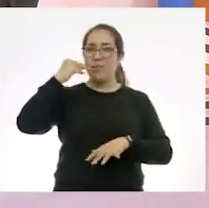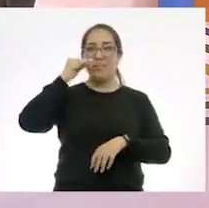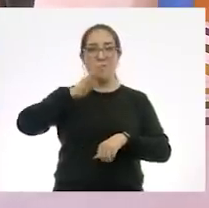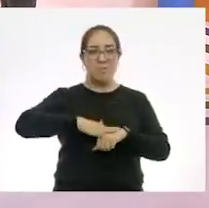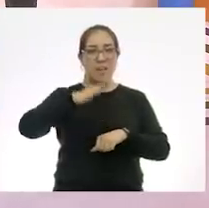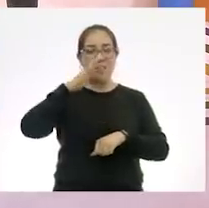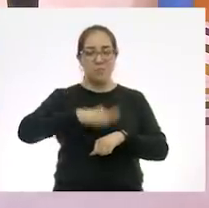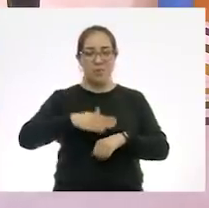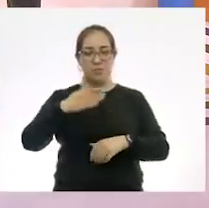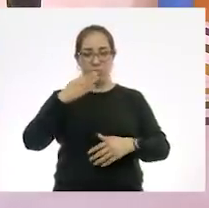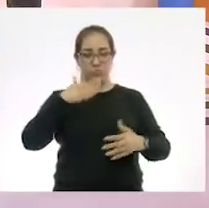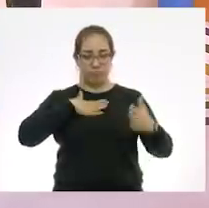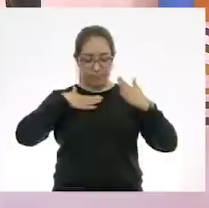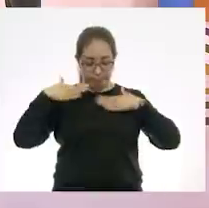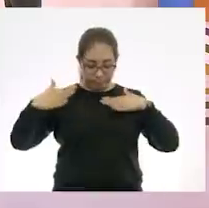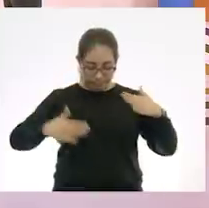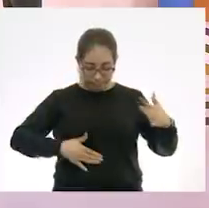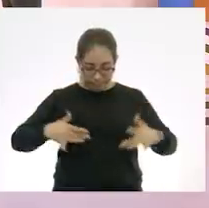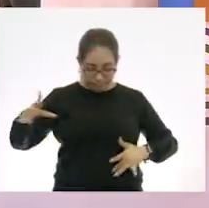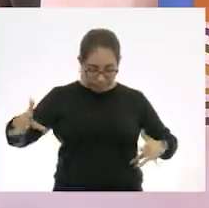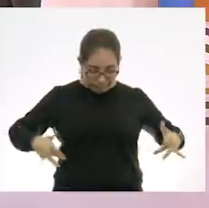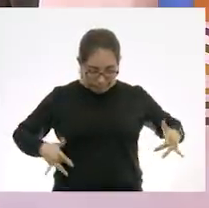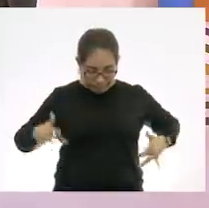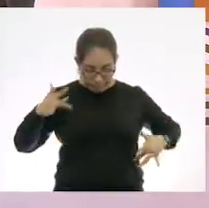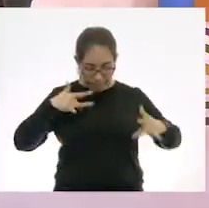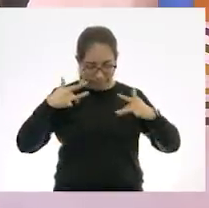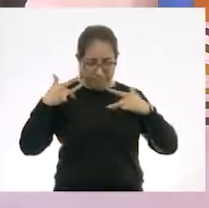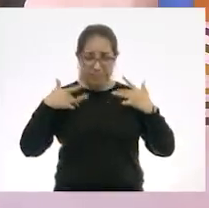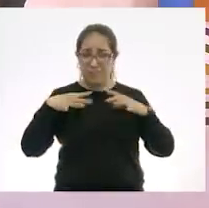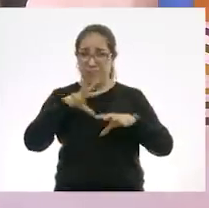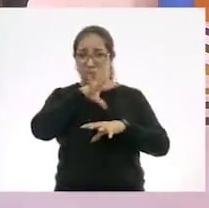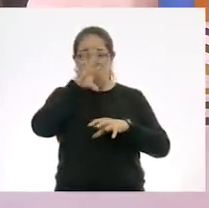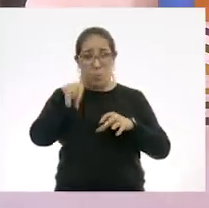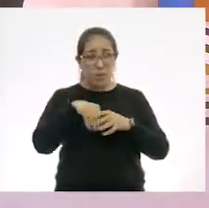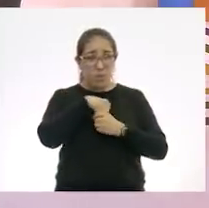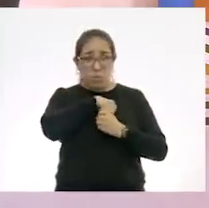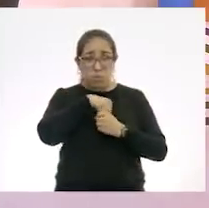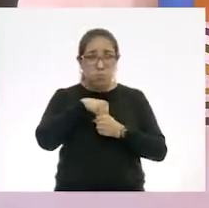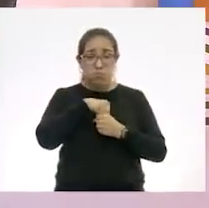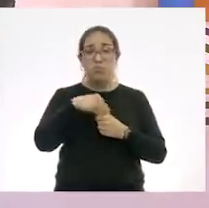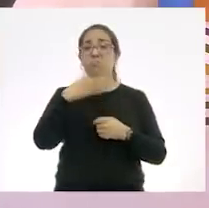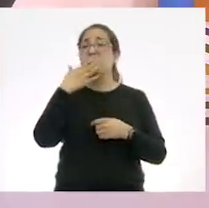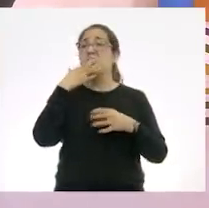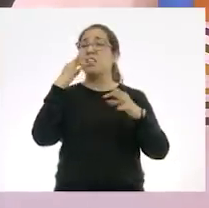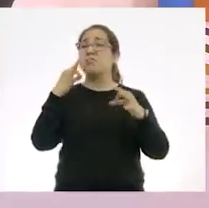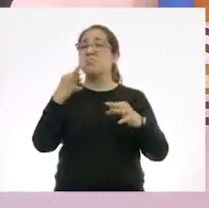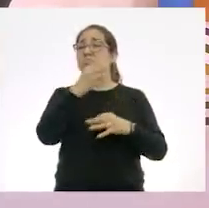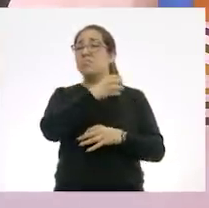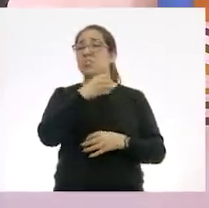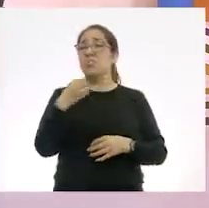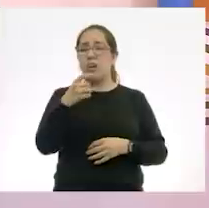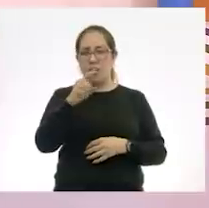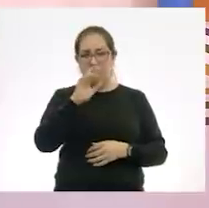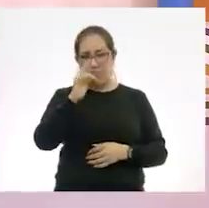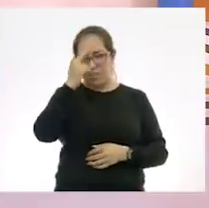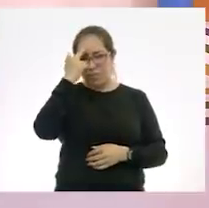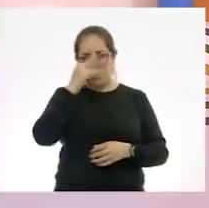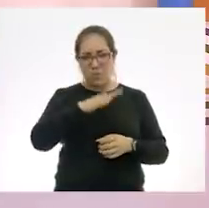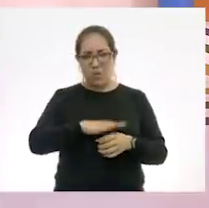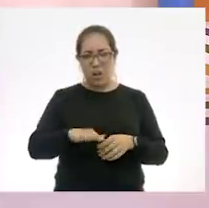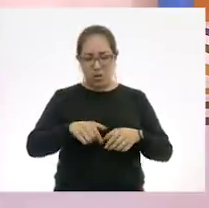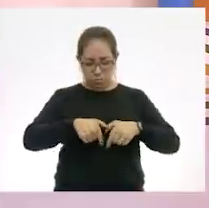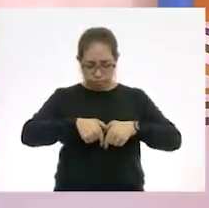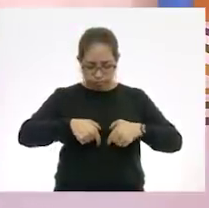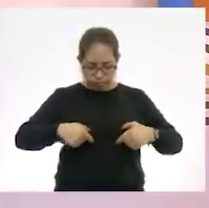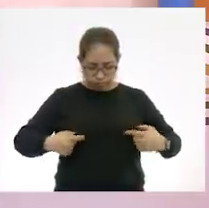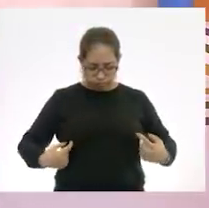¿verdad? Sí, sí. Y todo cabe, que eso es lo más... más maravilloso de nuestro cuerpo. ¿Pero te acuerdas cuál era la función del intestino